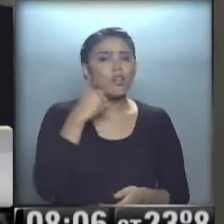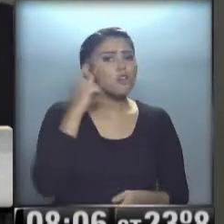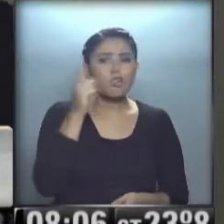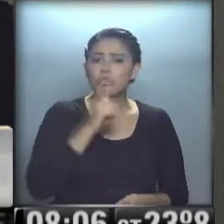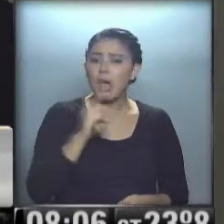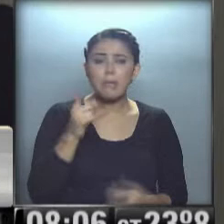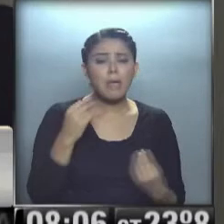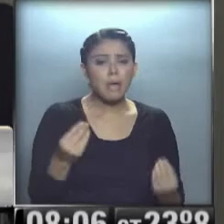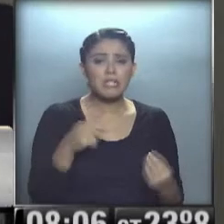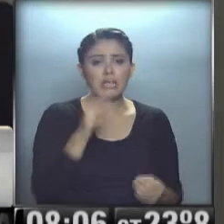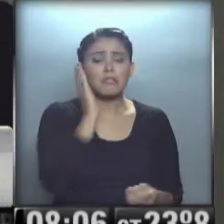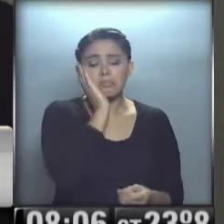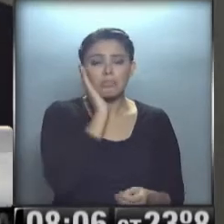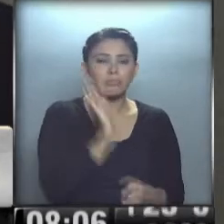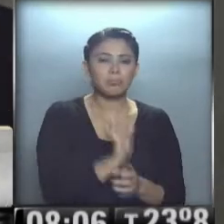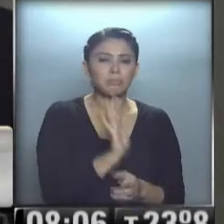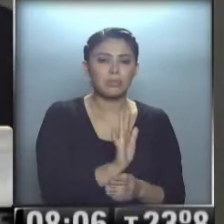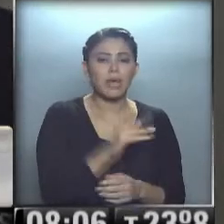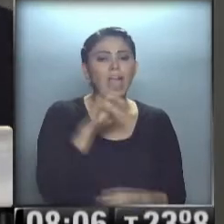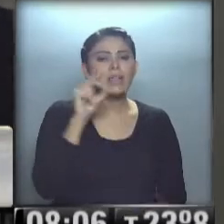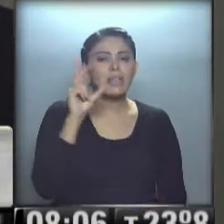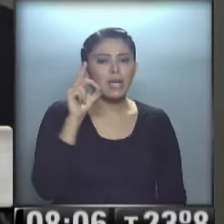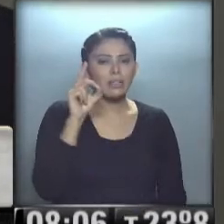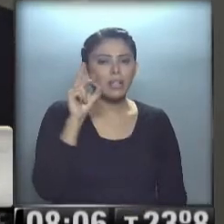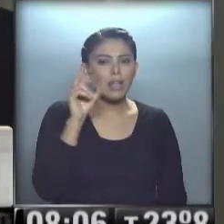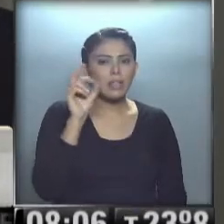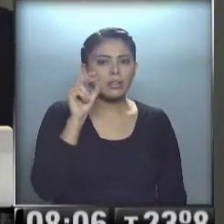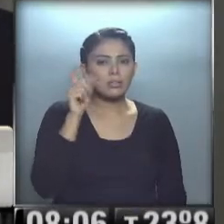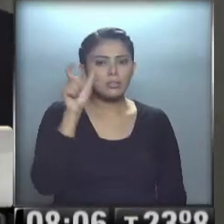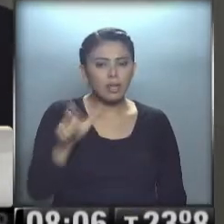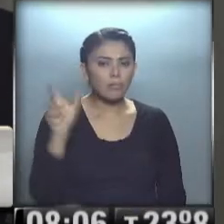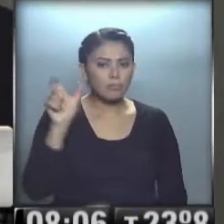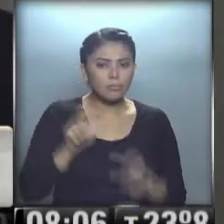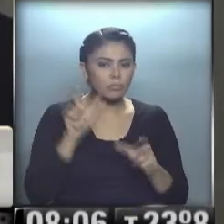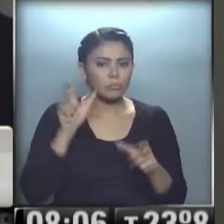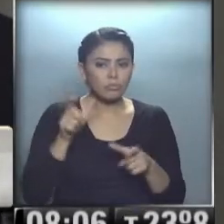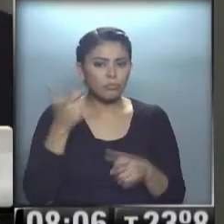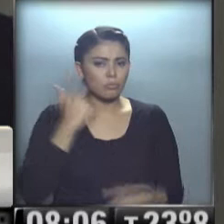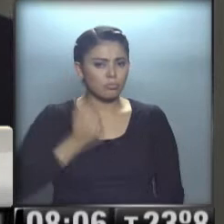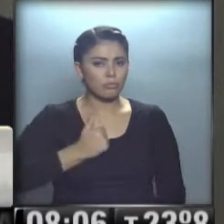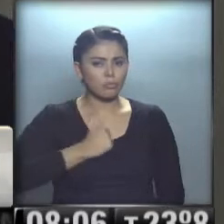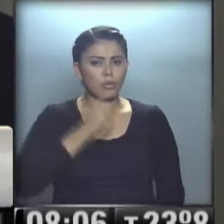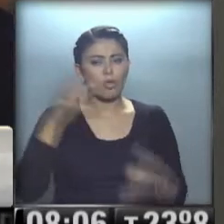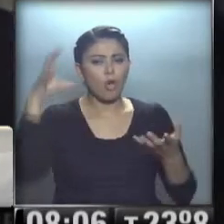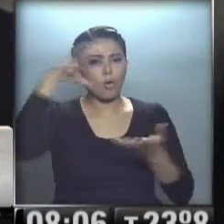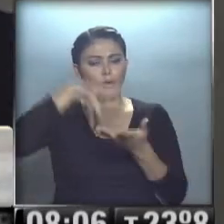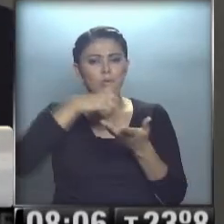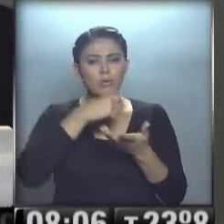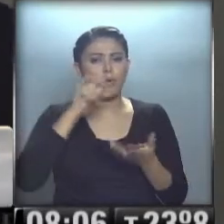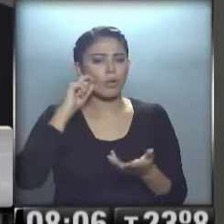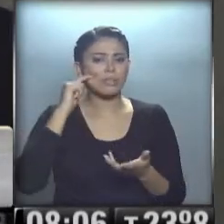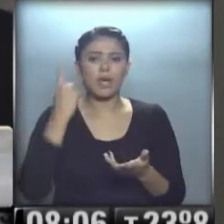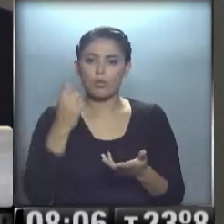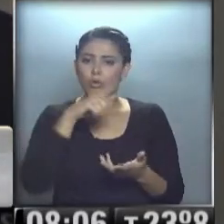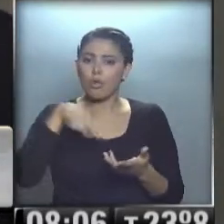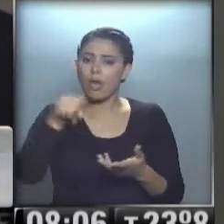él dormía con 30 oficiales en el batallón 141 que era